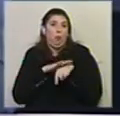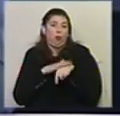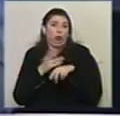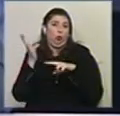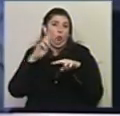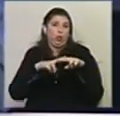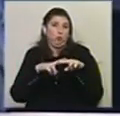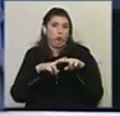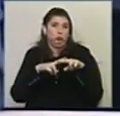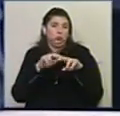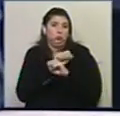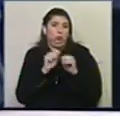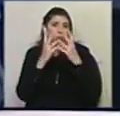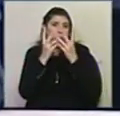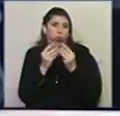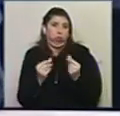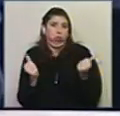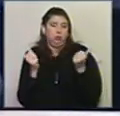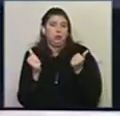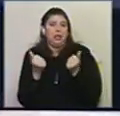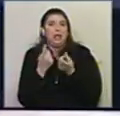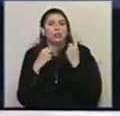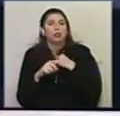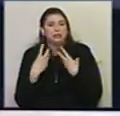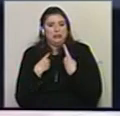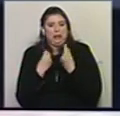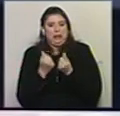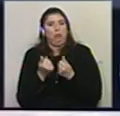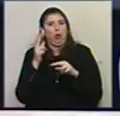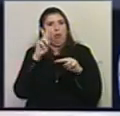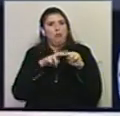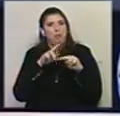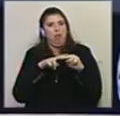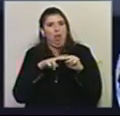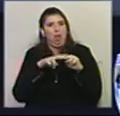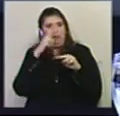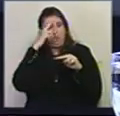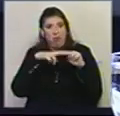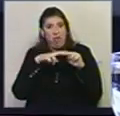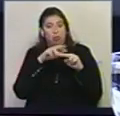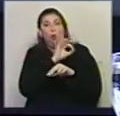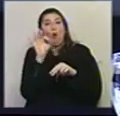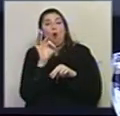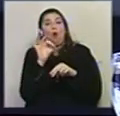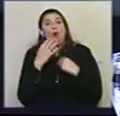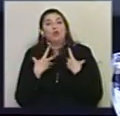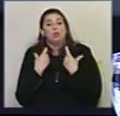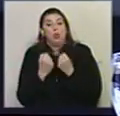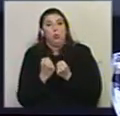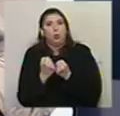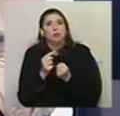entonces sentimos que ante la enfermedad, ante la falta de salud, si no recorremos todos los